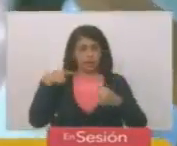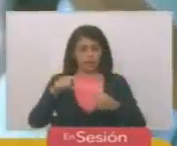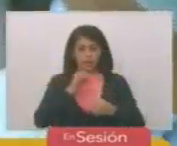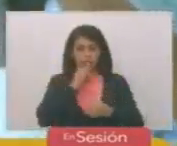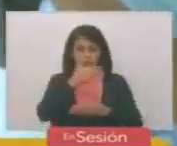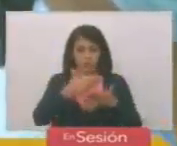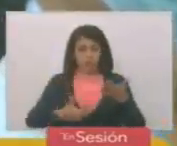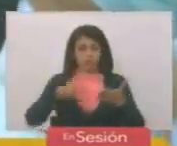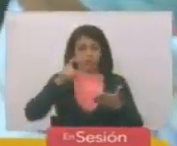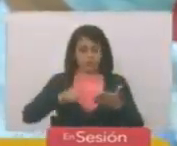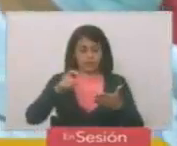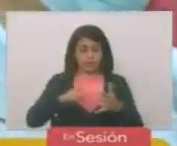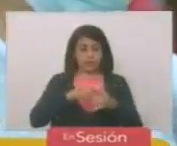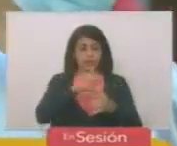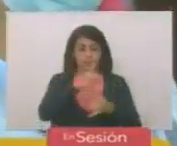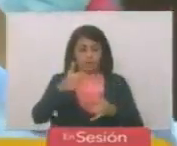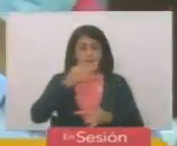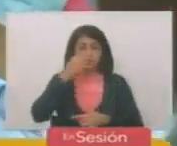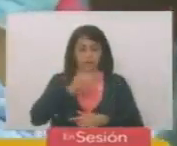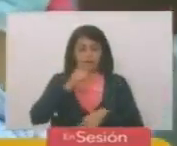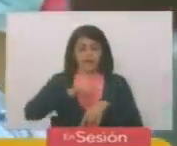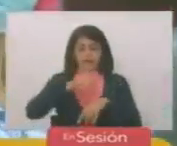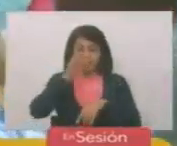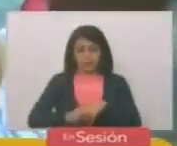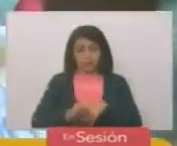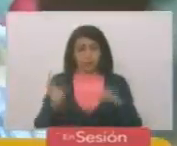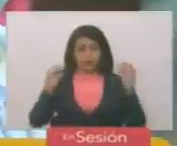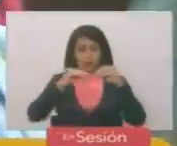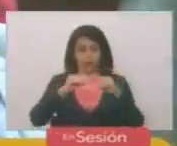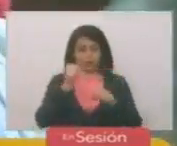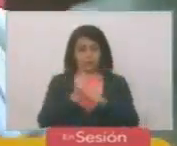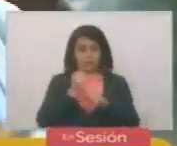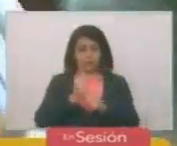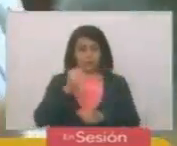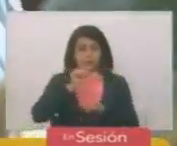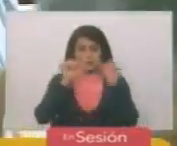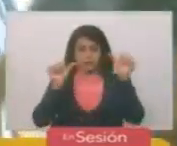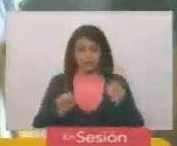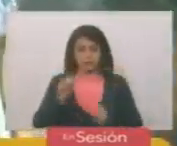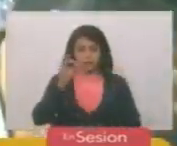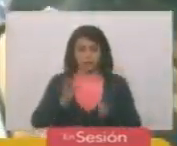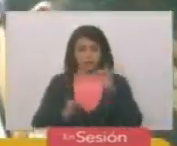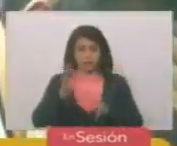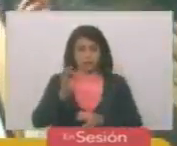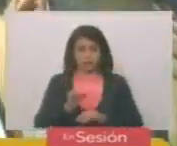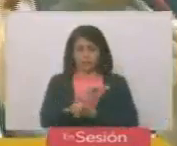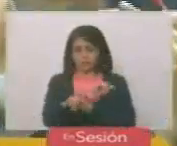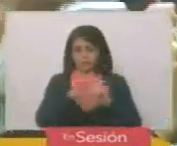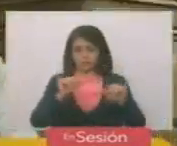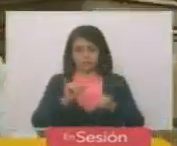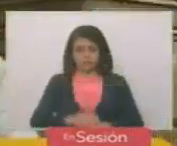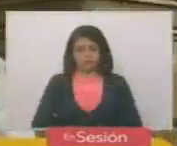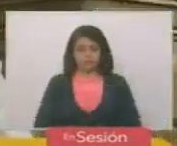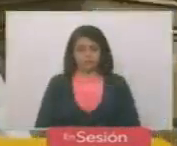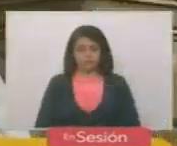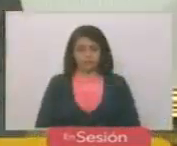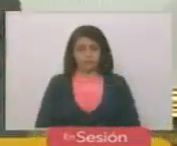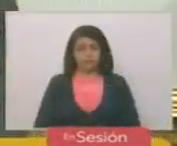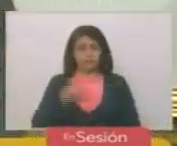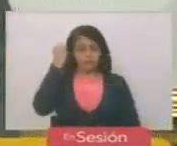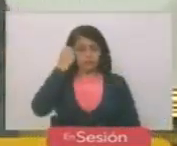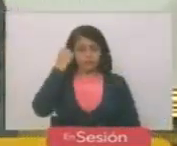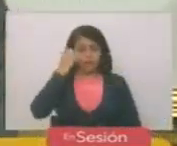información necesaria, veraz y oportuna para el adecuado funcionamiento del sistema de justicia. Es todo, señor presidente. En